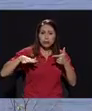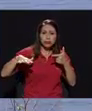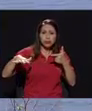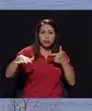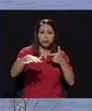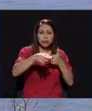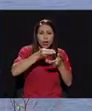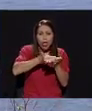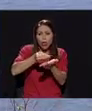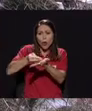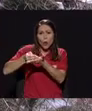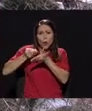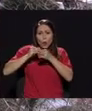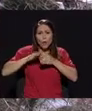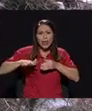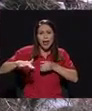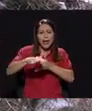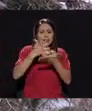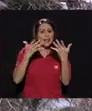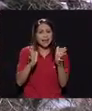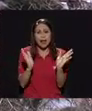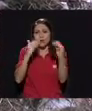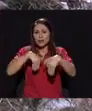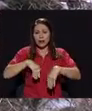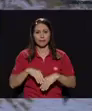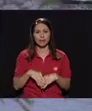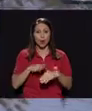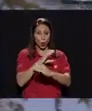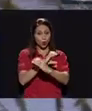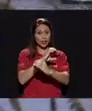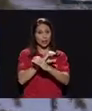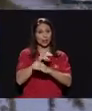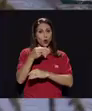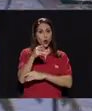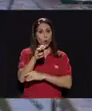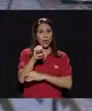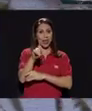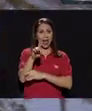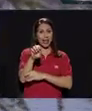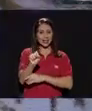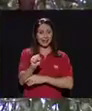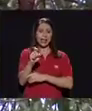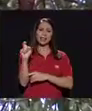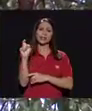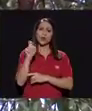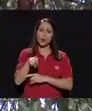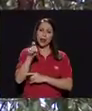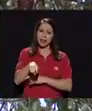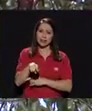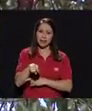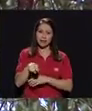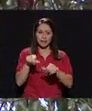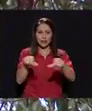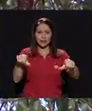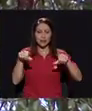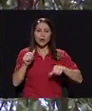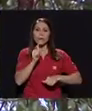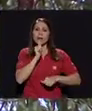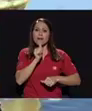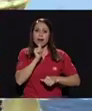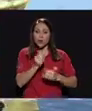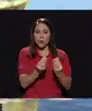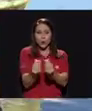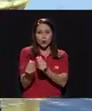San Carlos, por ejemplo, donde tenemos extensas áreas de humedales que ya desaparecieron. La conservación de los humedales es urgente.